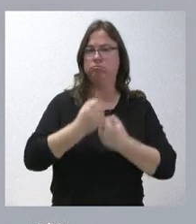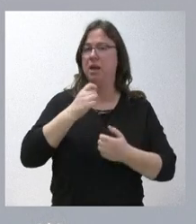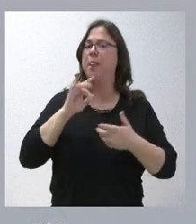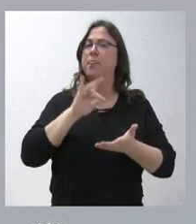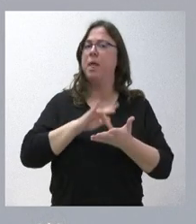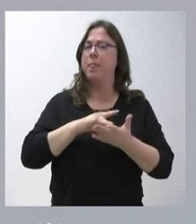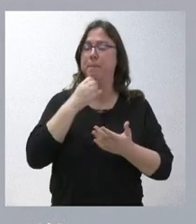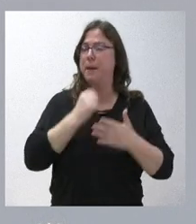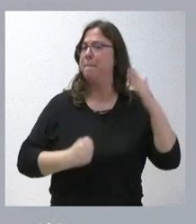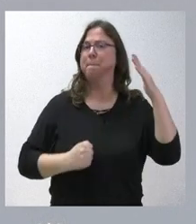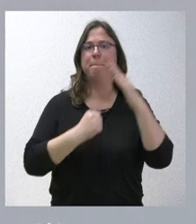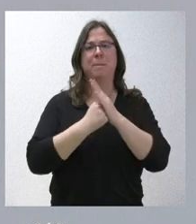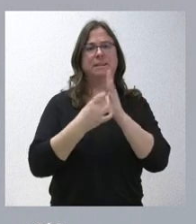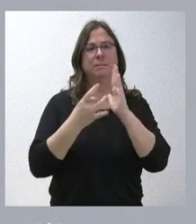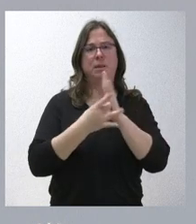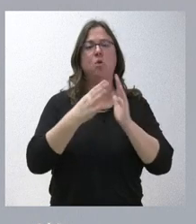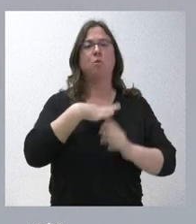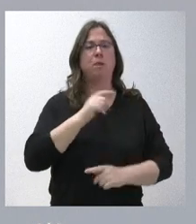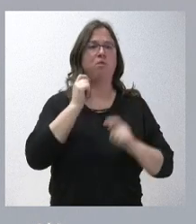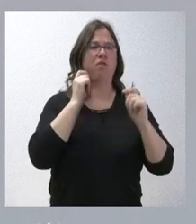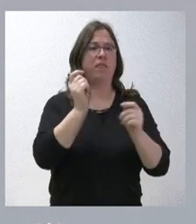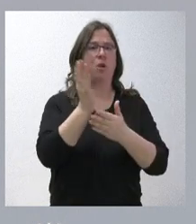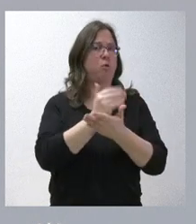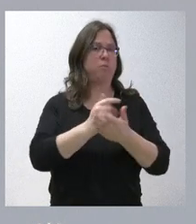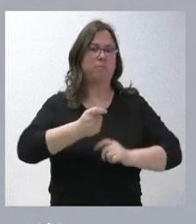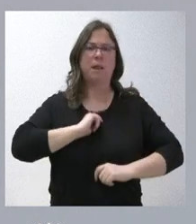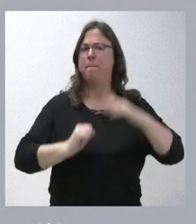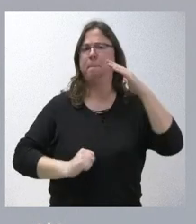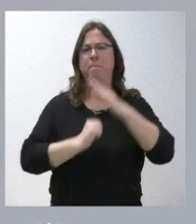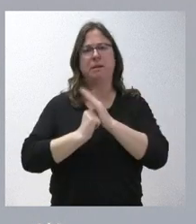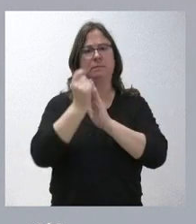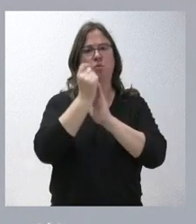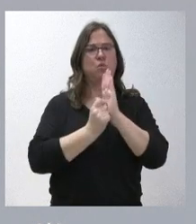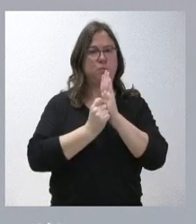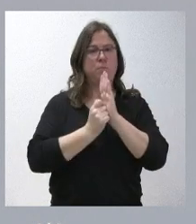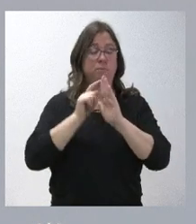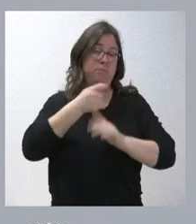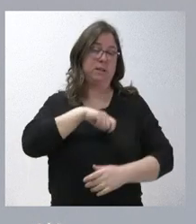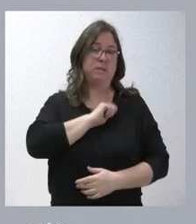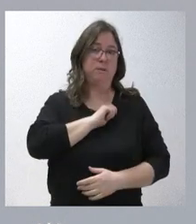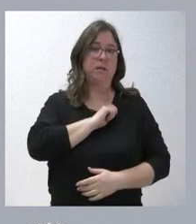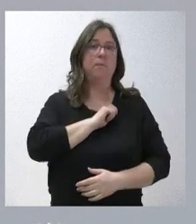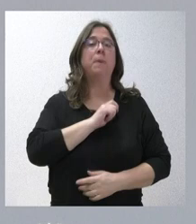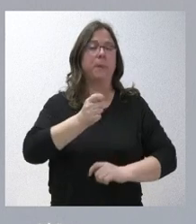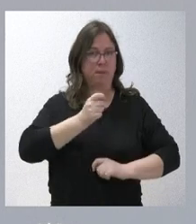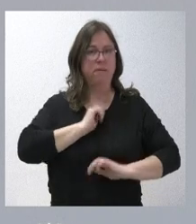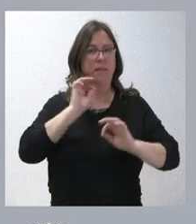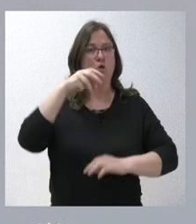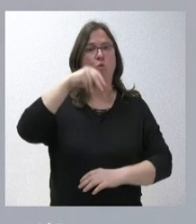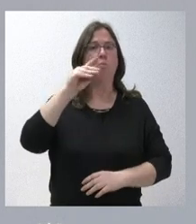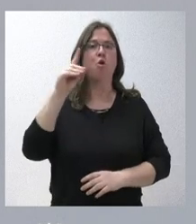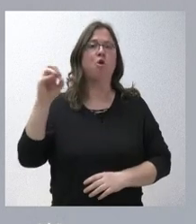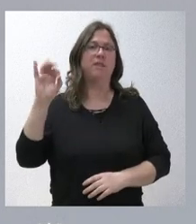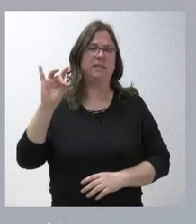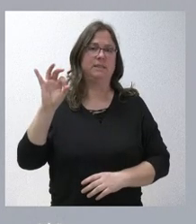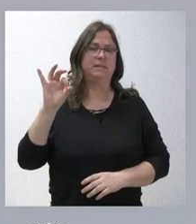tenemos la máxima calificación posible que se puede otorgar a una comunidad Autónoma en España y est la calificación que nos ha otorgado mudis y esto lo que nos